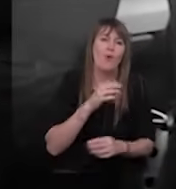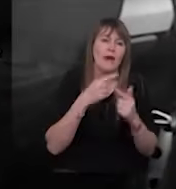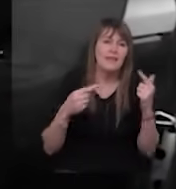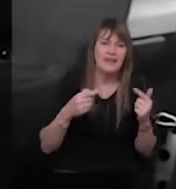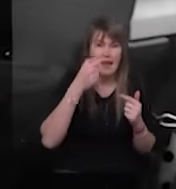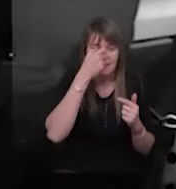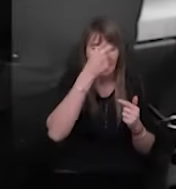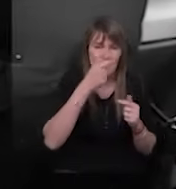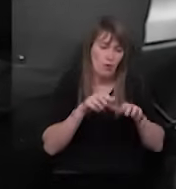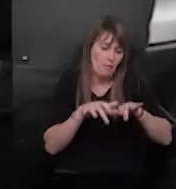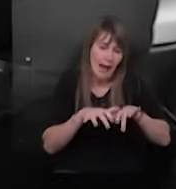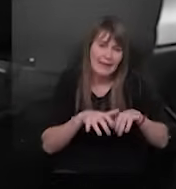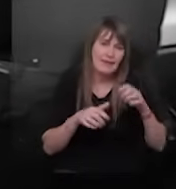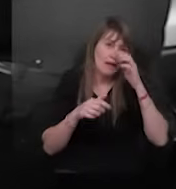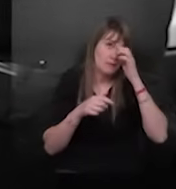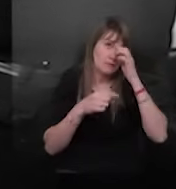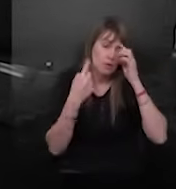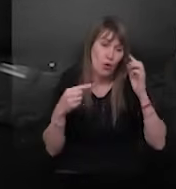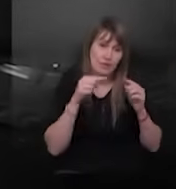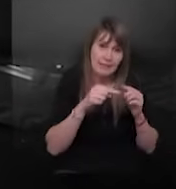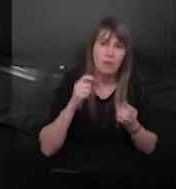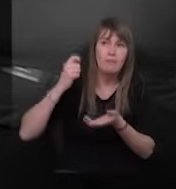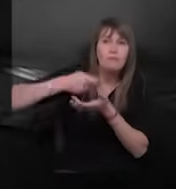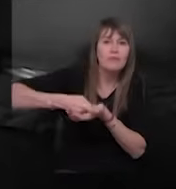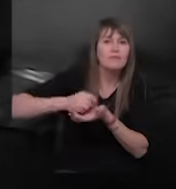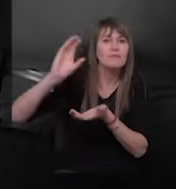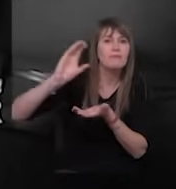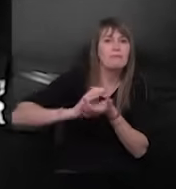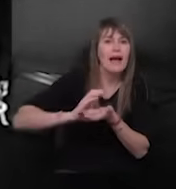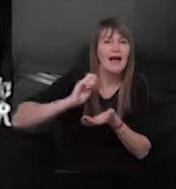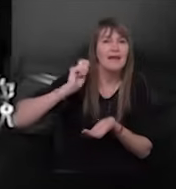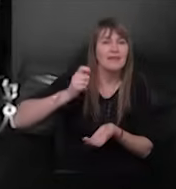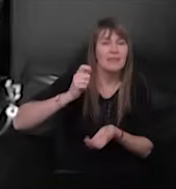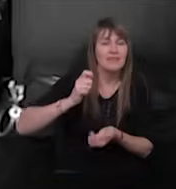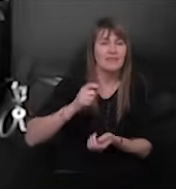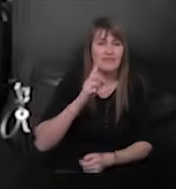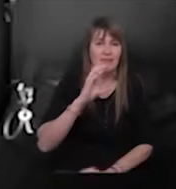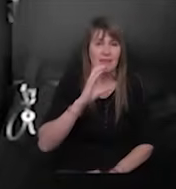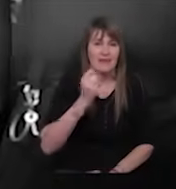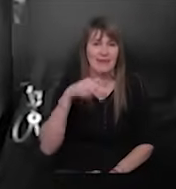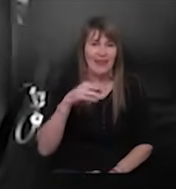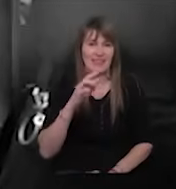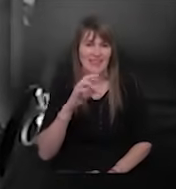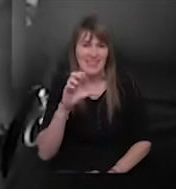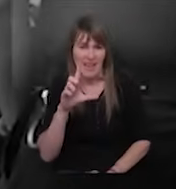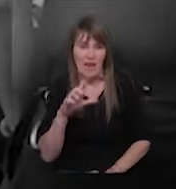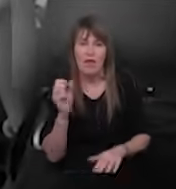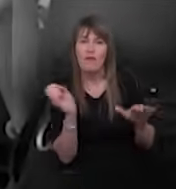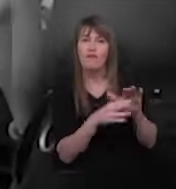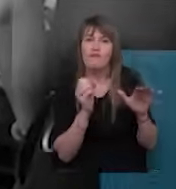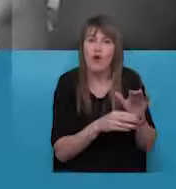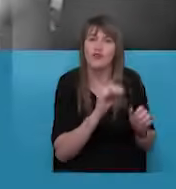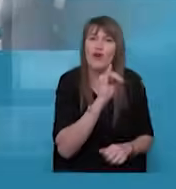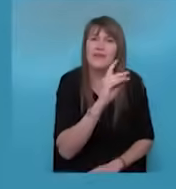técnico, máquina de escribir o cualquier otra cosa, los proporcionaba Cantrell. Estos fondos no provenían de AID,